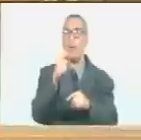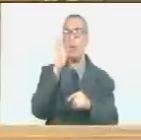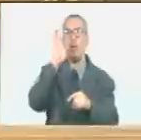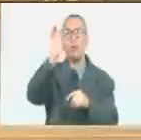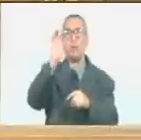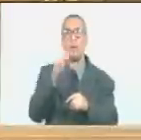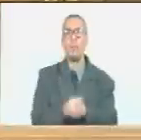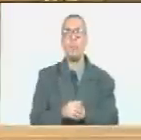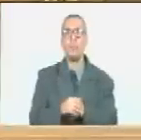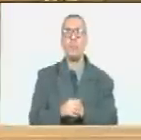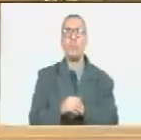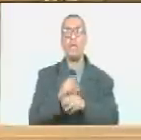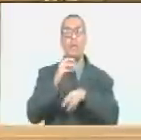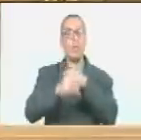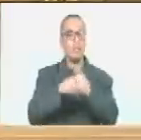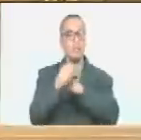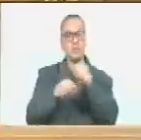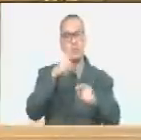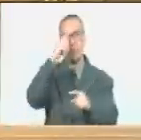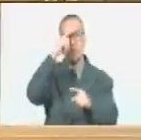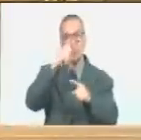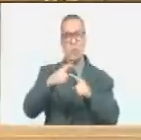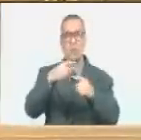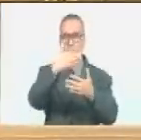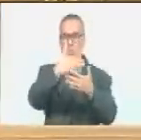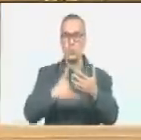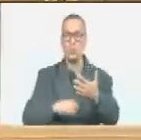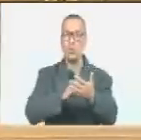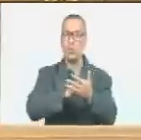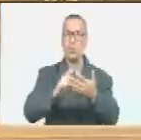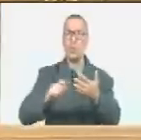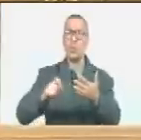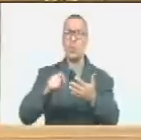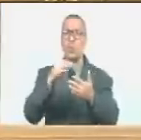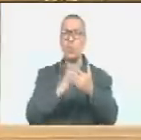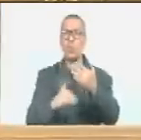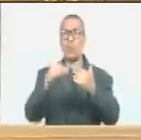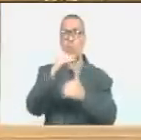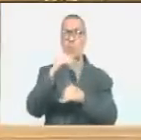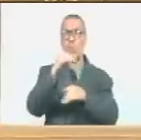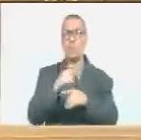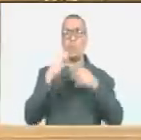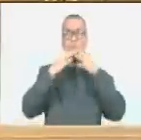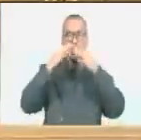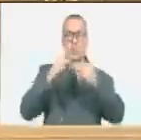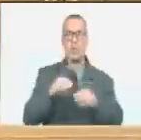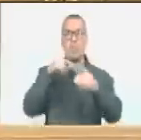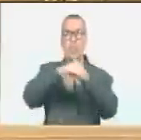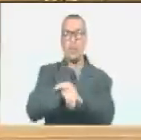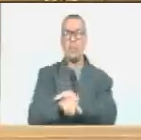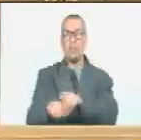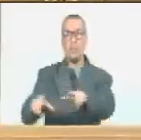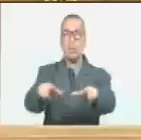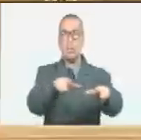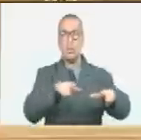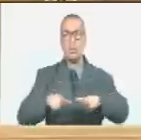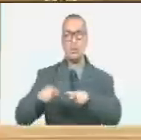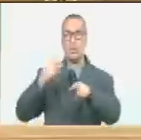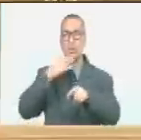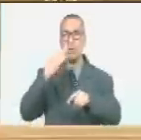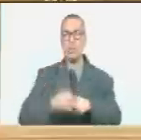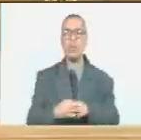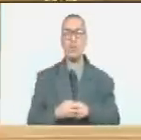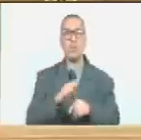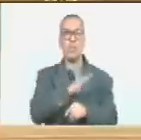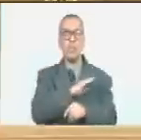países que está cumpliendo con la agenda del Hábitat 3, que garantiza el acceso a la tierra, que garantiza